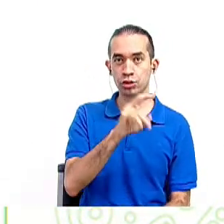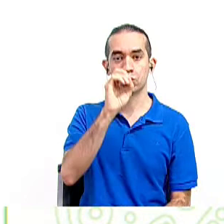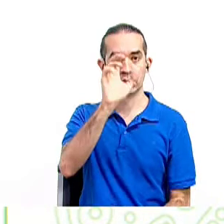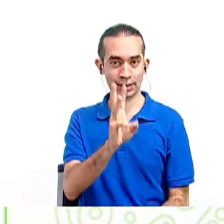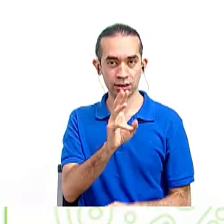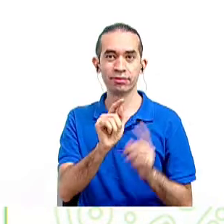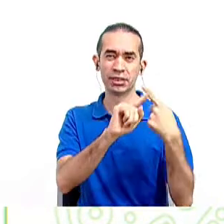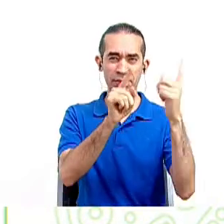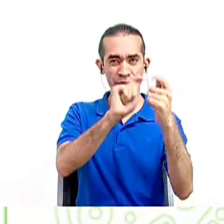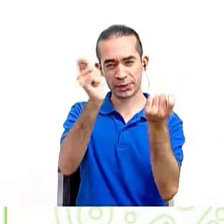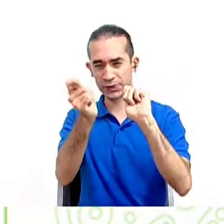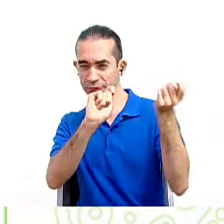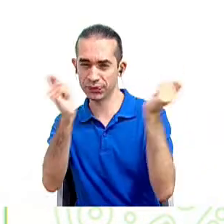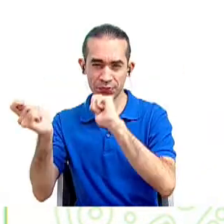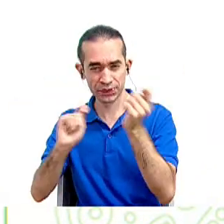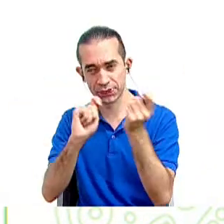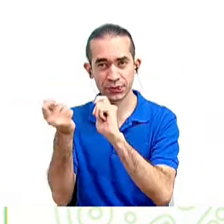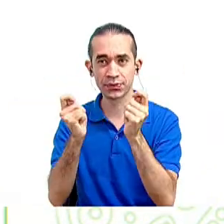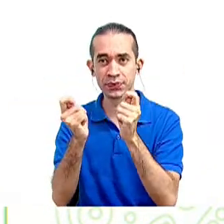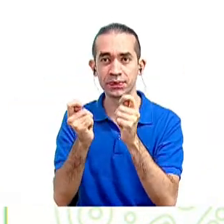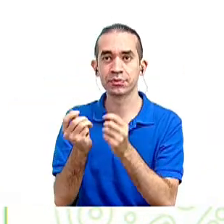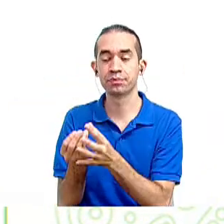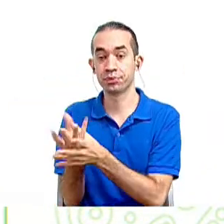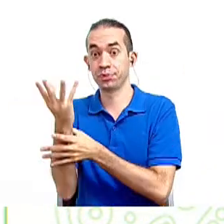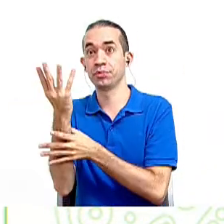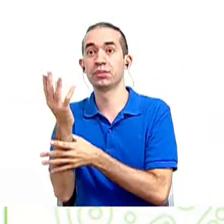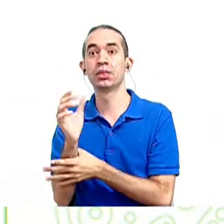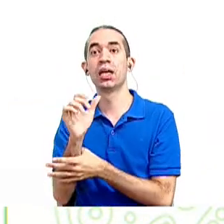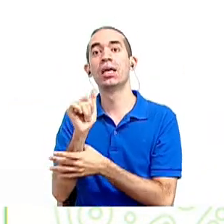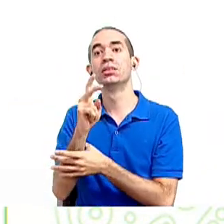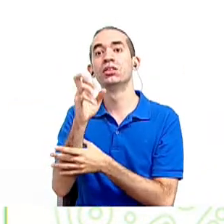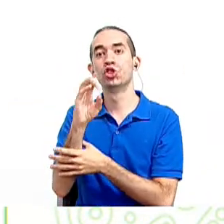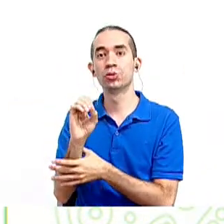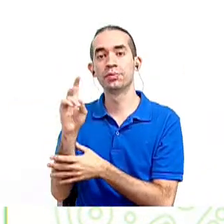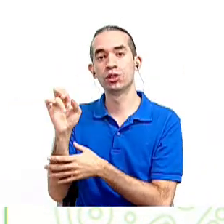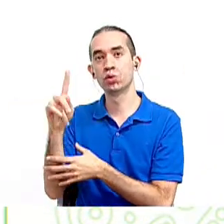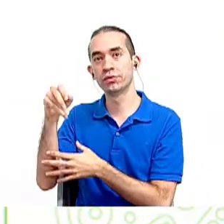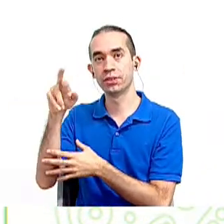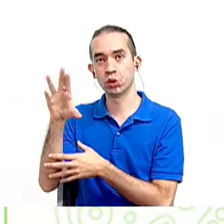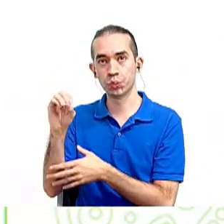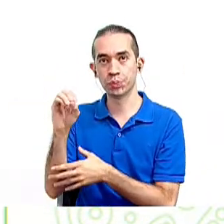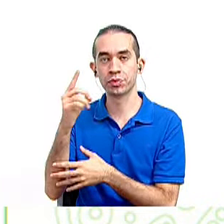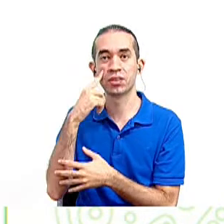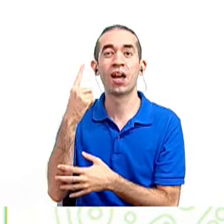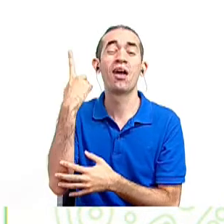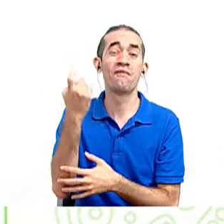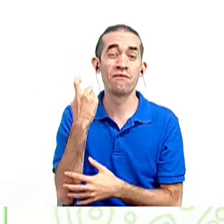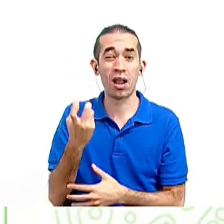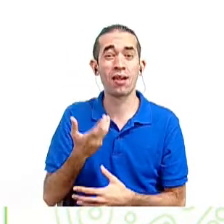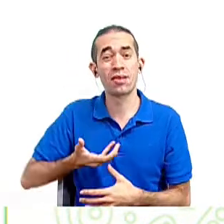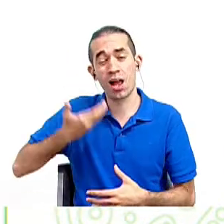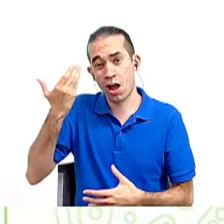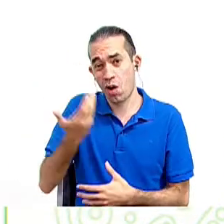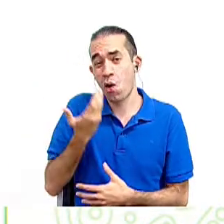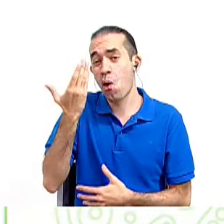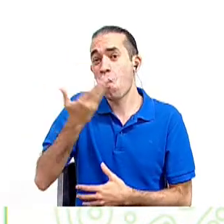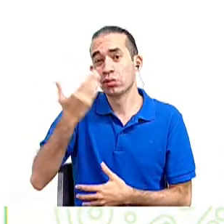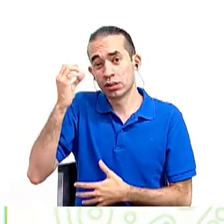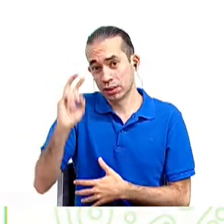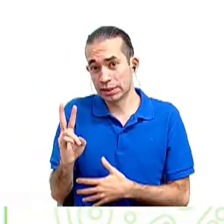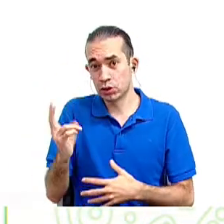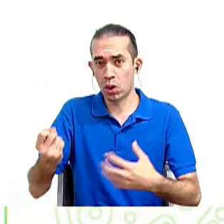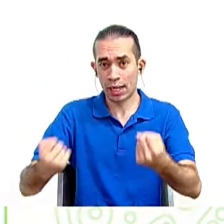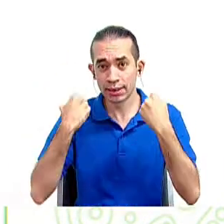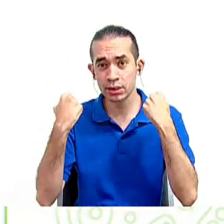reacciones químicas se produce algo que se llama ácido pirúvico. Si yo tengo falta de oxígeno por hacer ejercicio